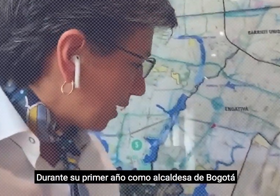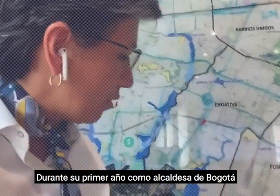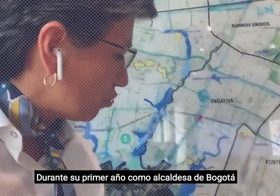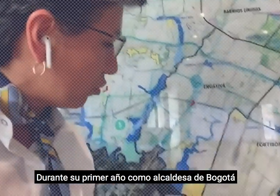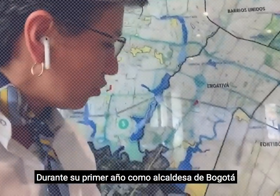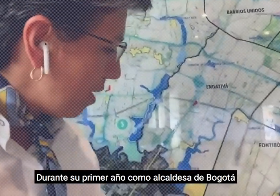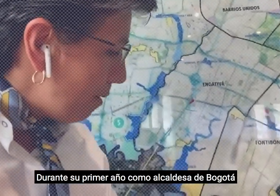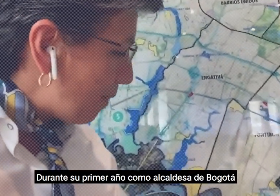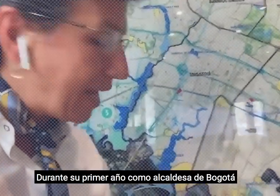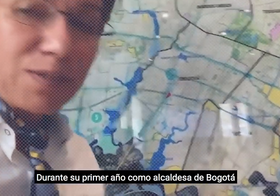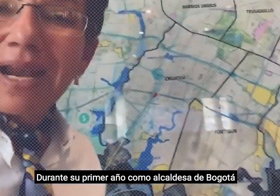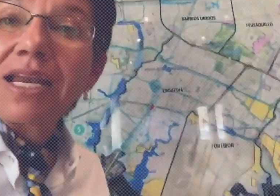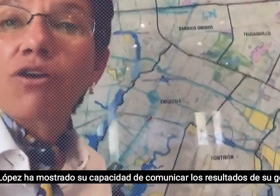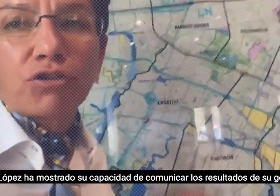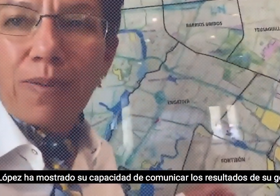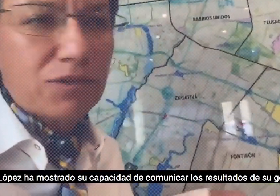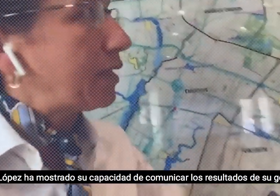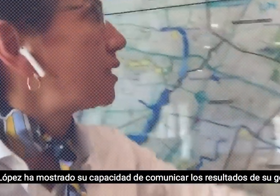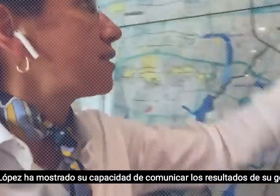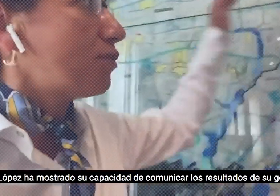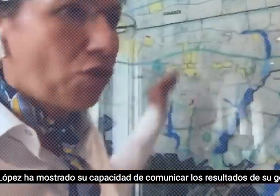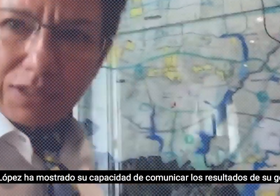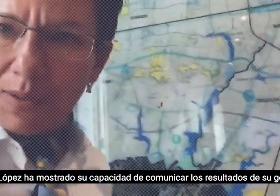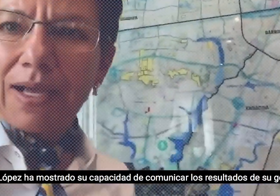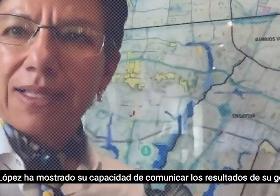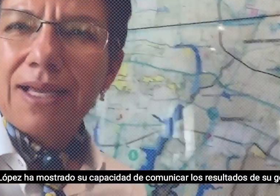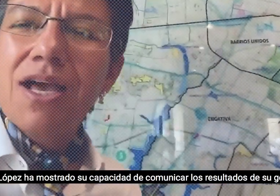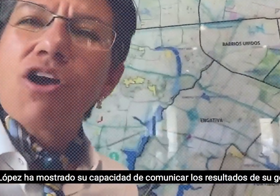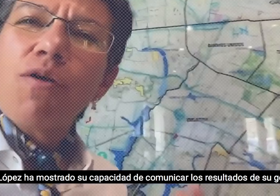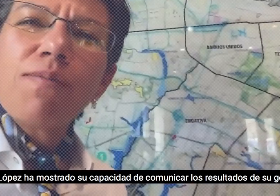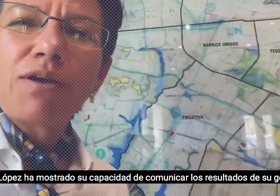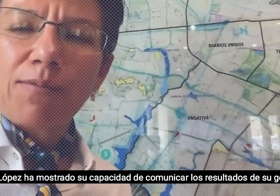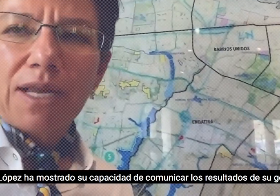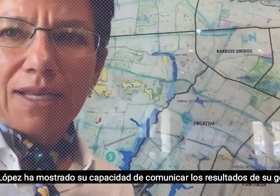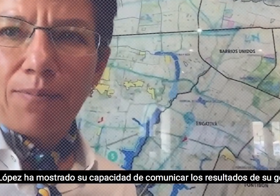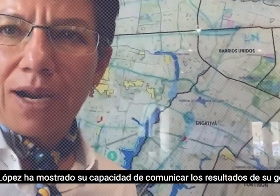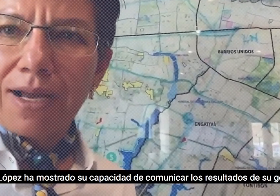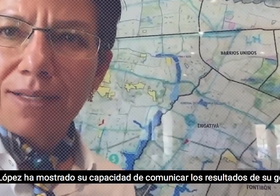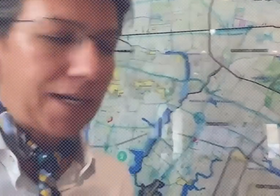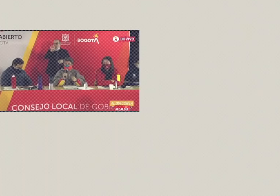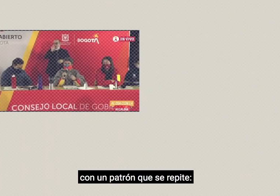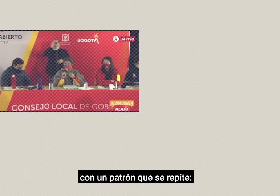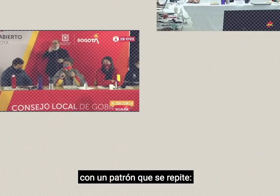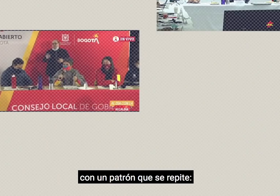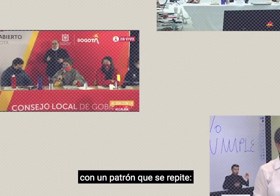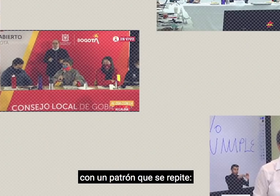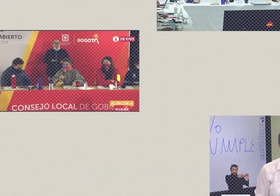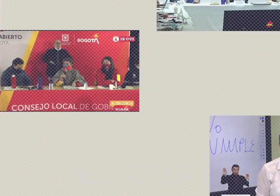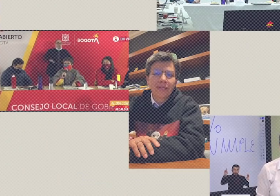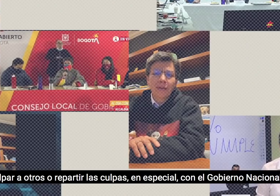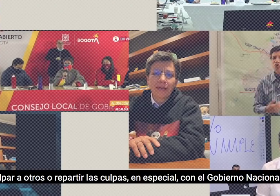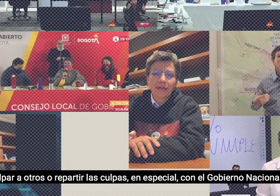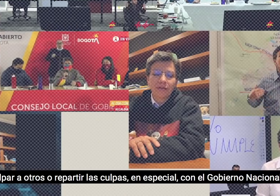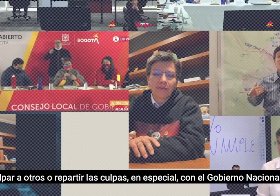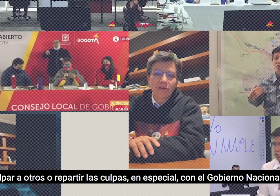Durante su primer año como alcaldesa de Bogotá, Claudia López ha mostrado su capacidad de comunicar los resultados de su gestión con un patrón que se